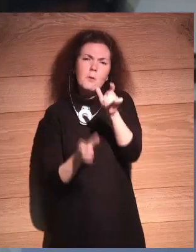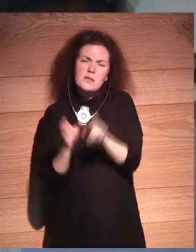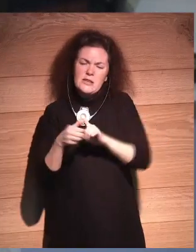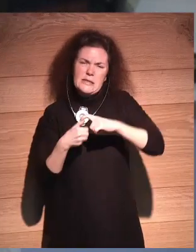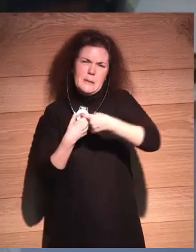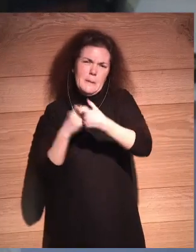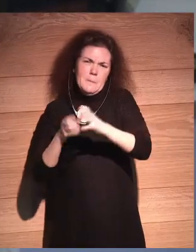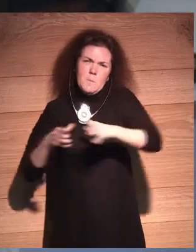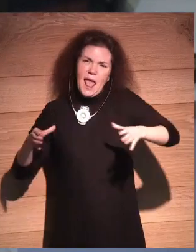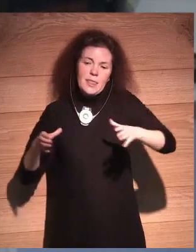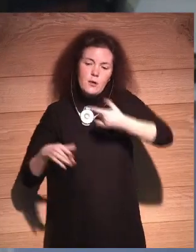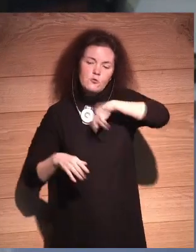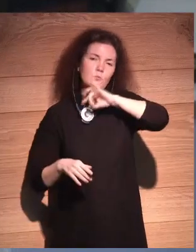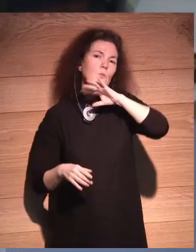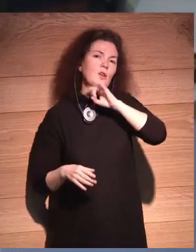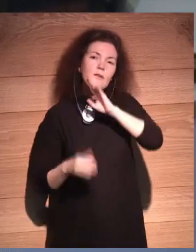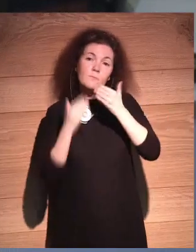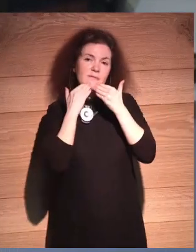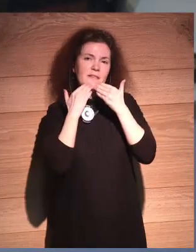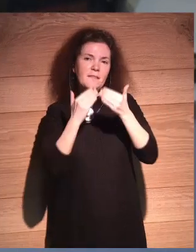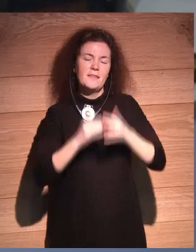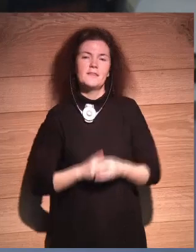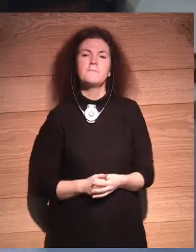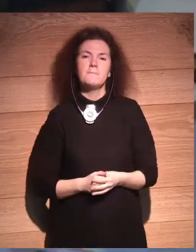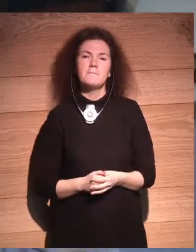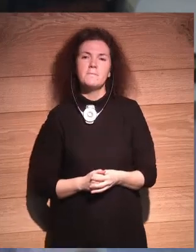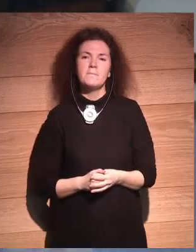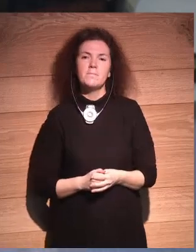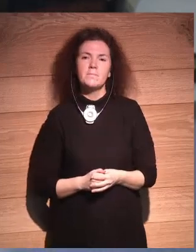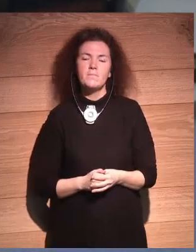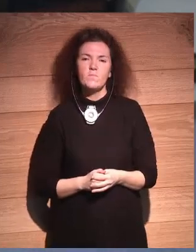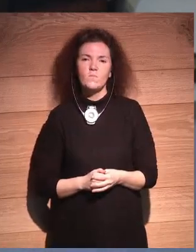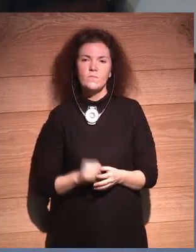que estamos muy contentos y muchísimas gracias.